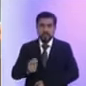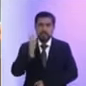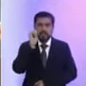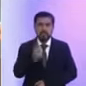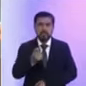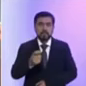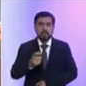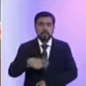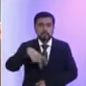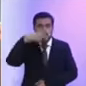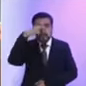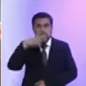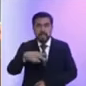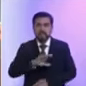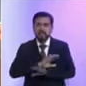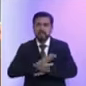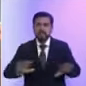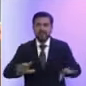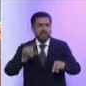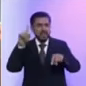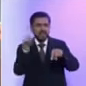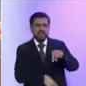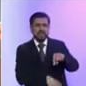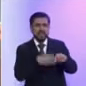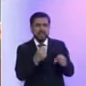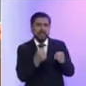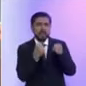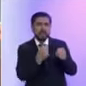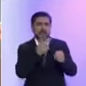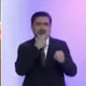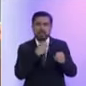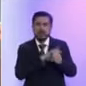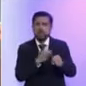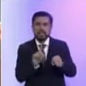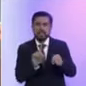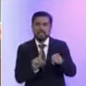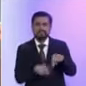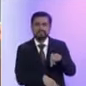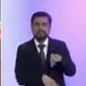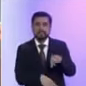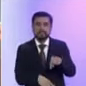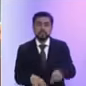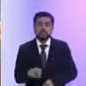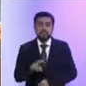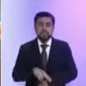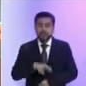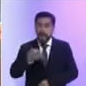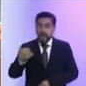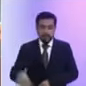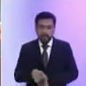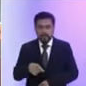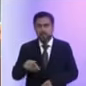México le quita el velo al patriarcado. Nunca más la duda de si una